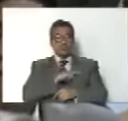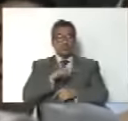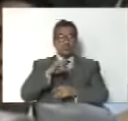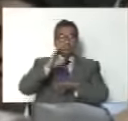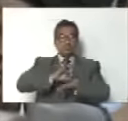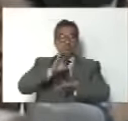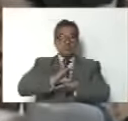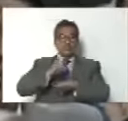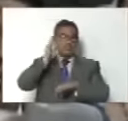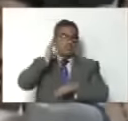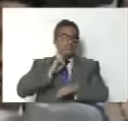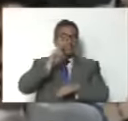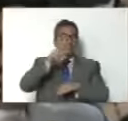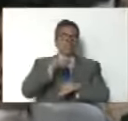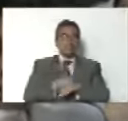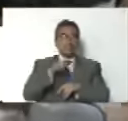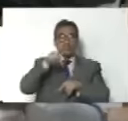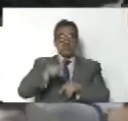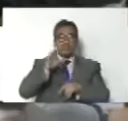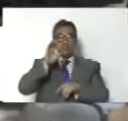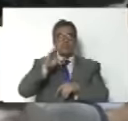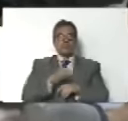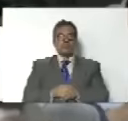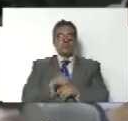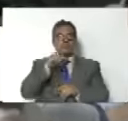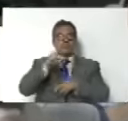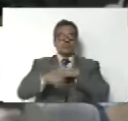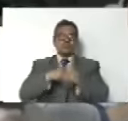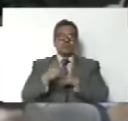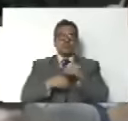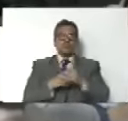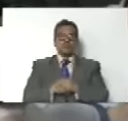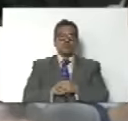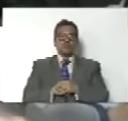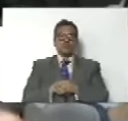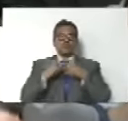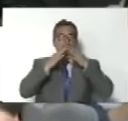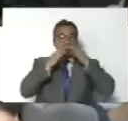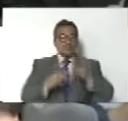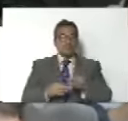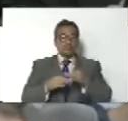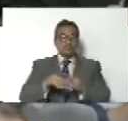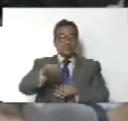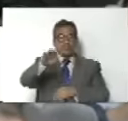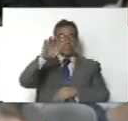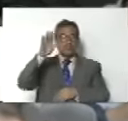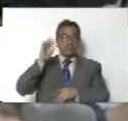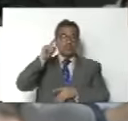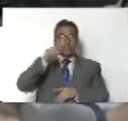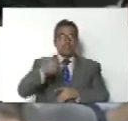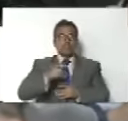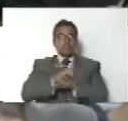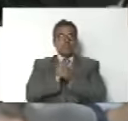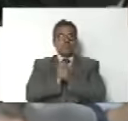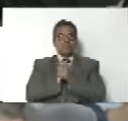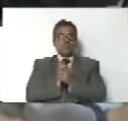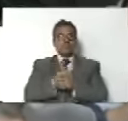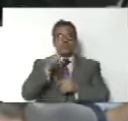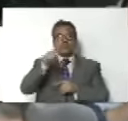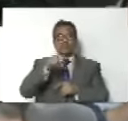central bolivariana mayoritaria de este país, eso constituyó indudablemente un compromiso con el